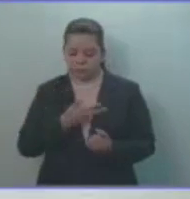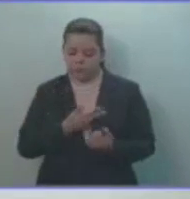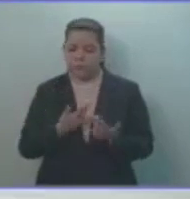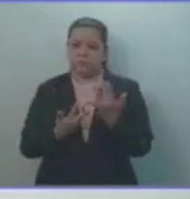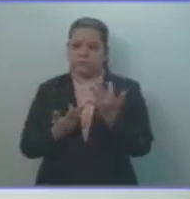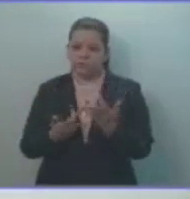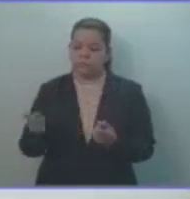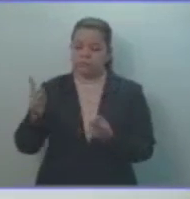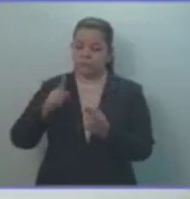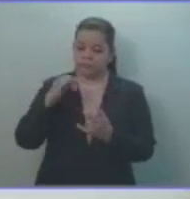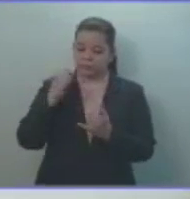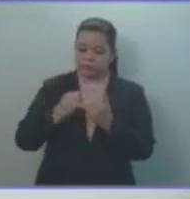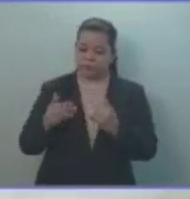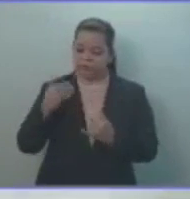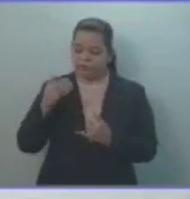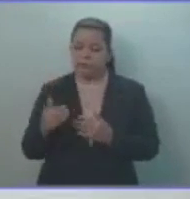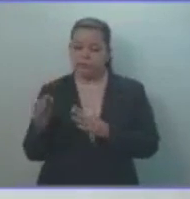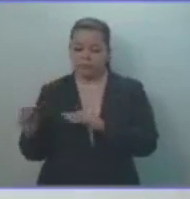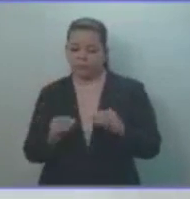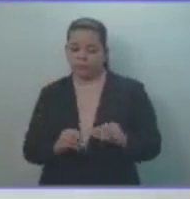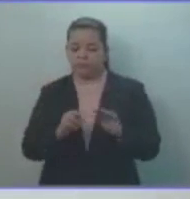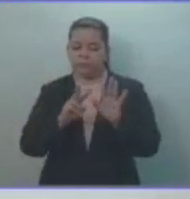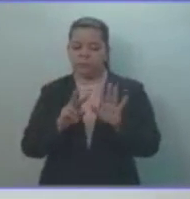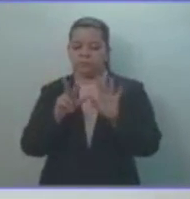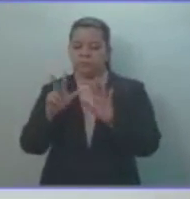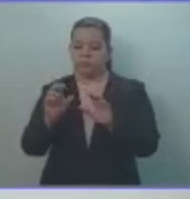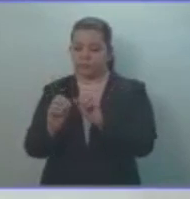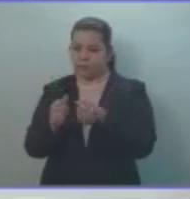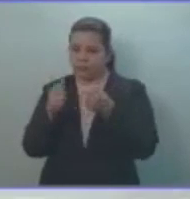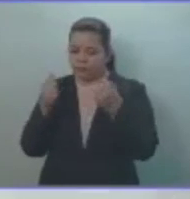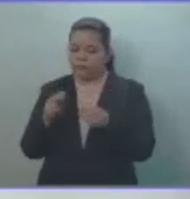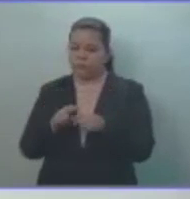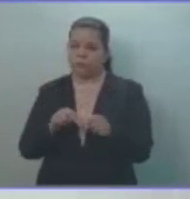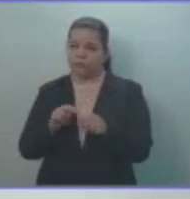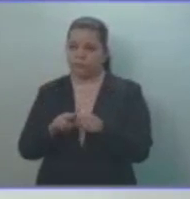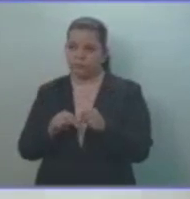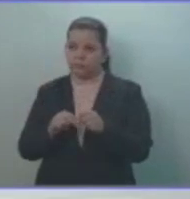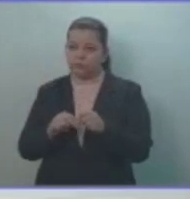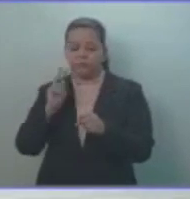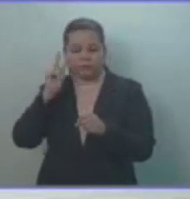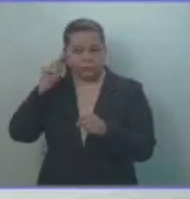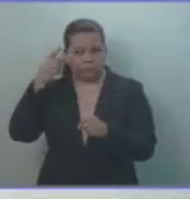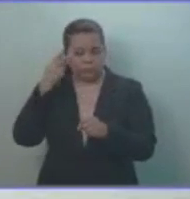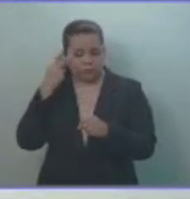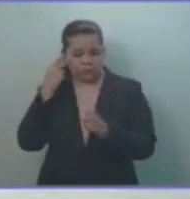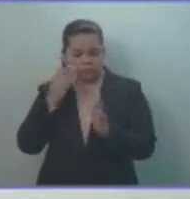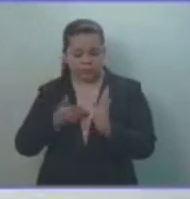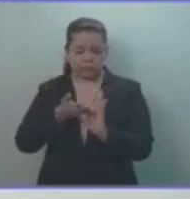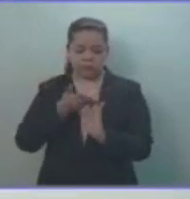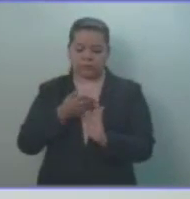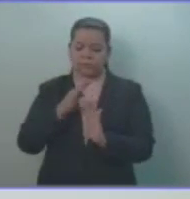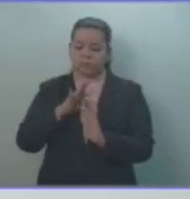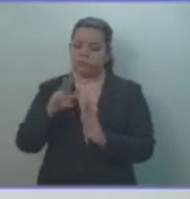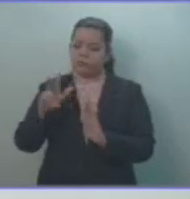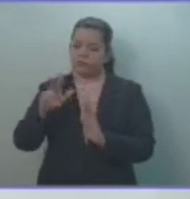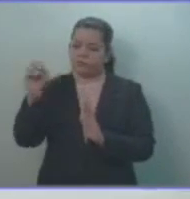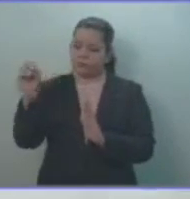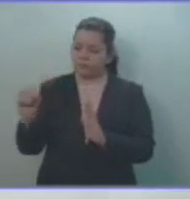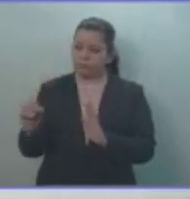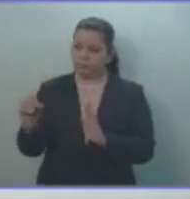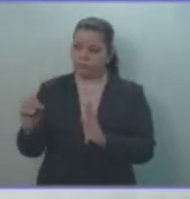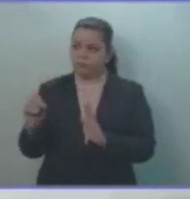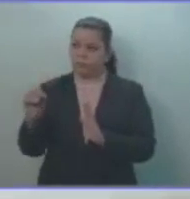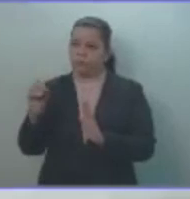esperando a final del año ejecutar 780 millones, lo que se traduce en un aumento del 43%